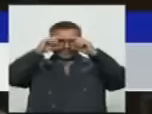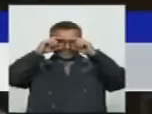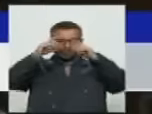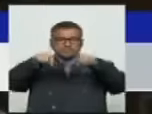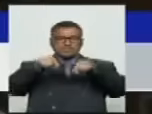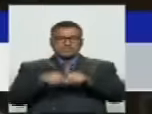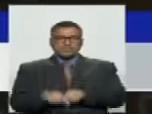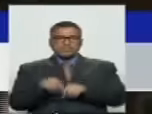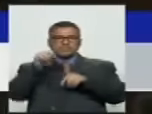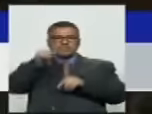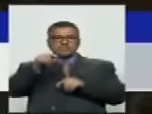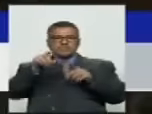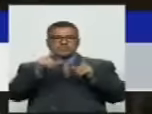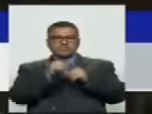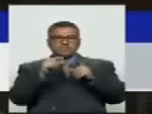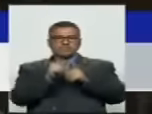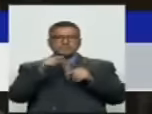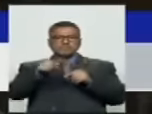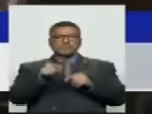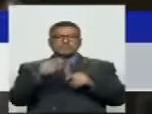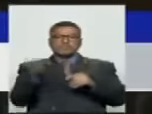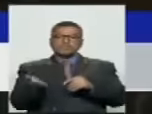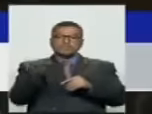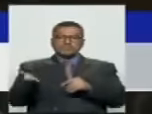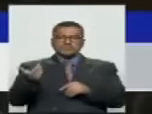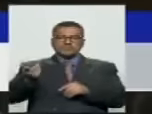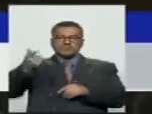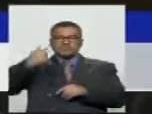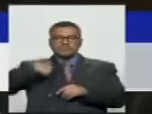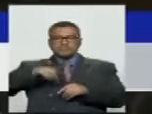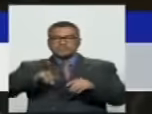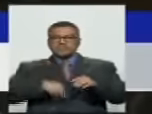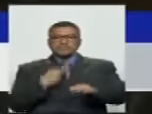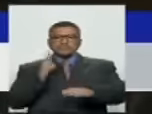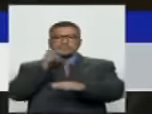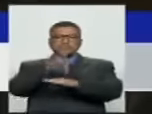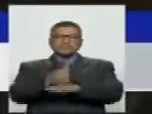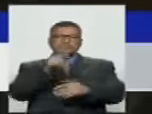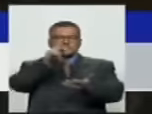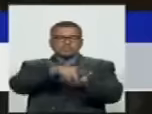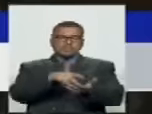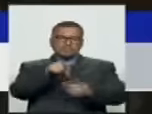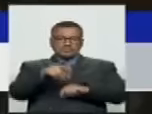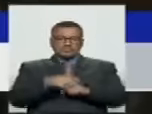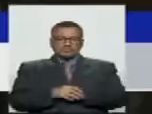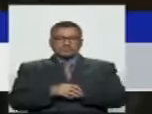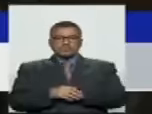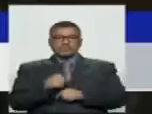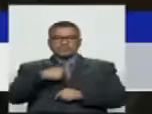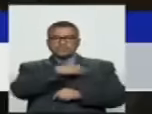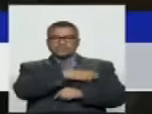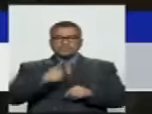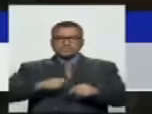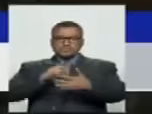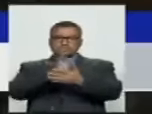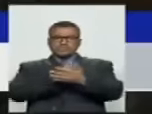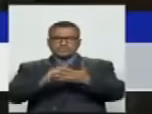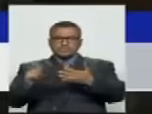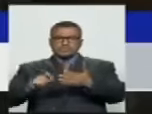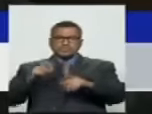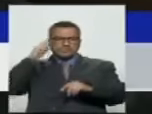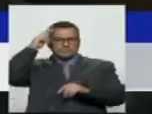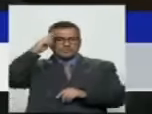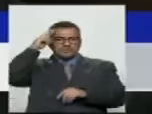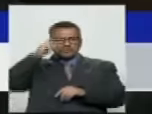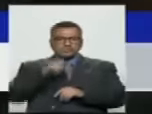porque creo que es uno de los derechos de palabra más importantes de los cuales yo puedo participar y por eso quise escribir aquí brevemente una